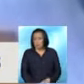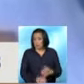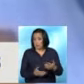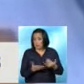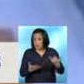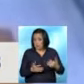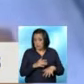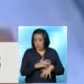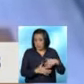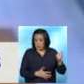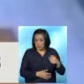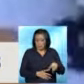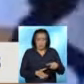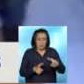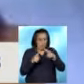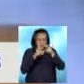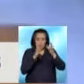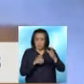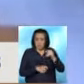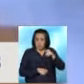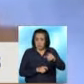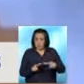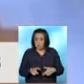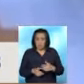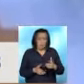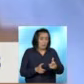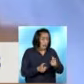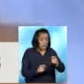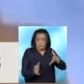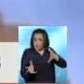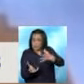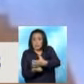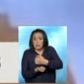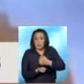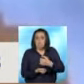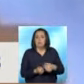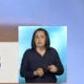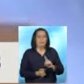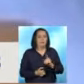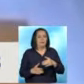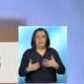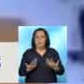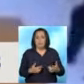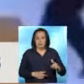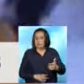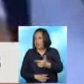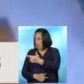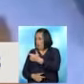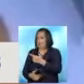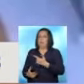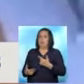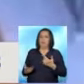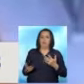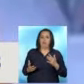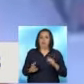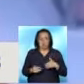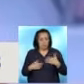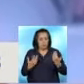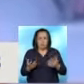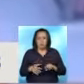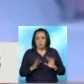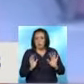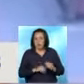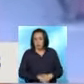Antes de salir, el vigilante del establecimiento intenta detener a uno, pero este le apunta directamente al cuerpo y logra